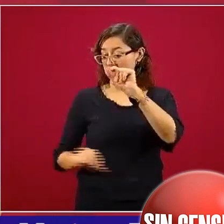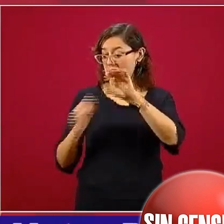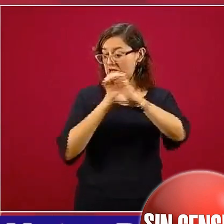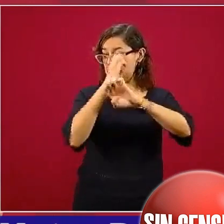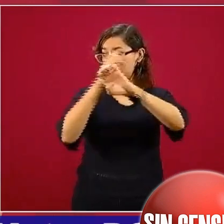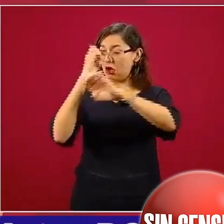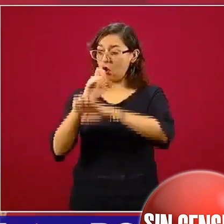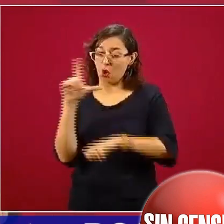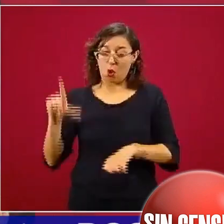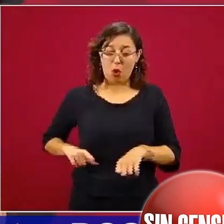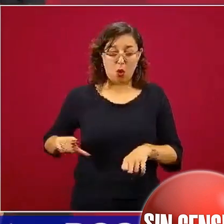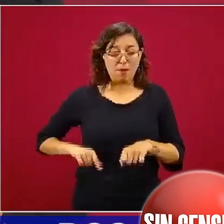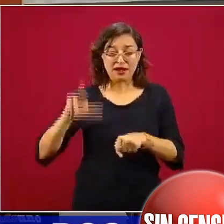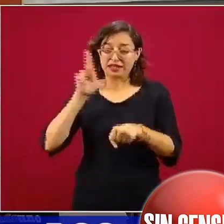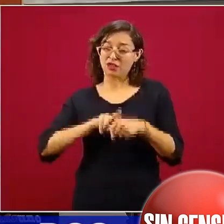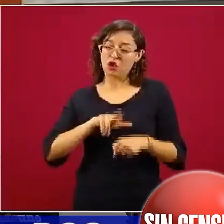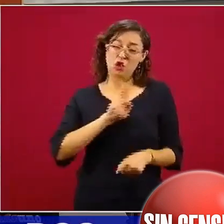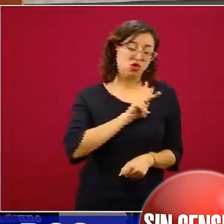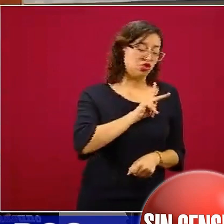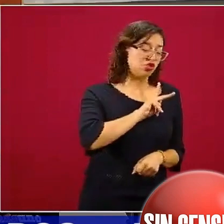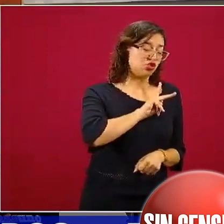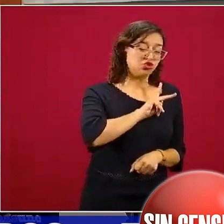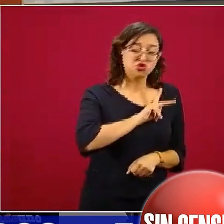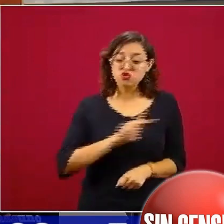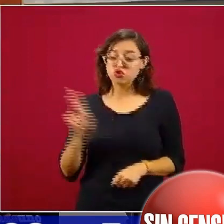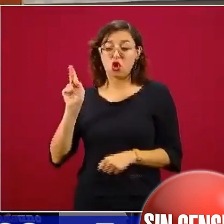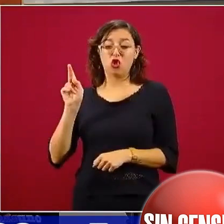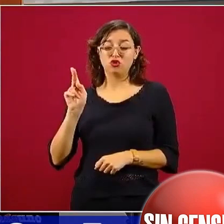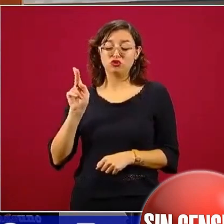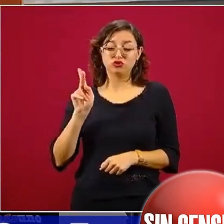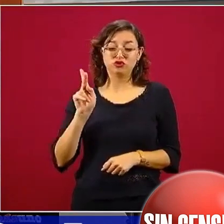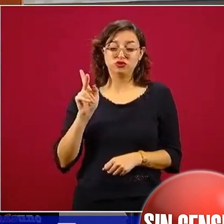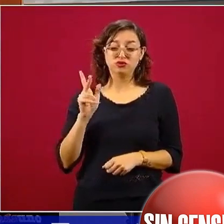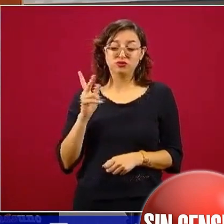además que habían entrado muchos